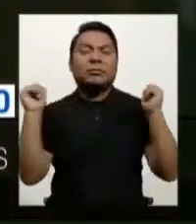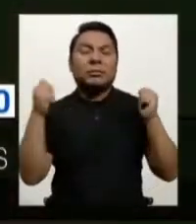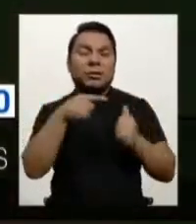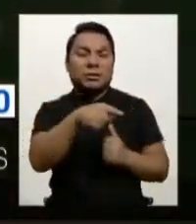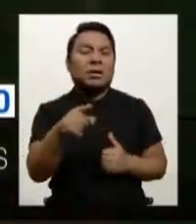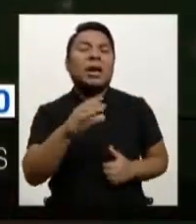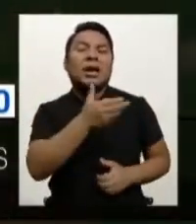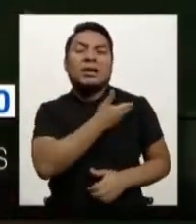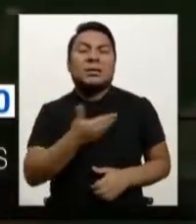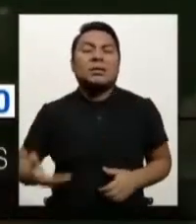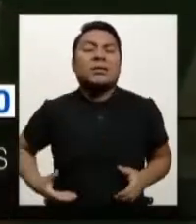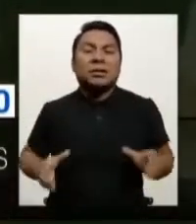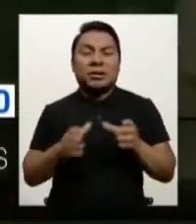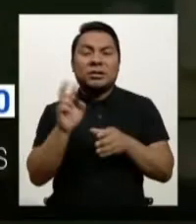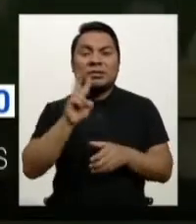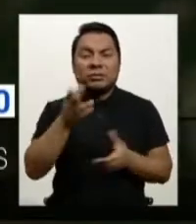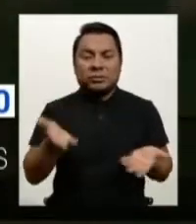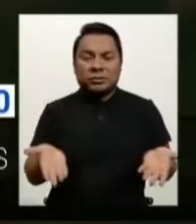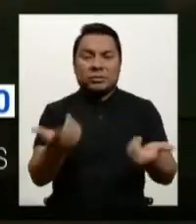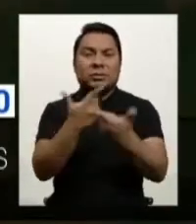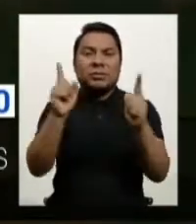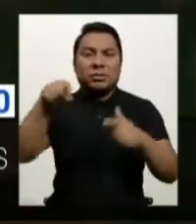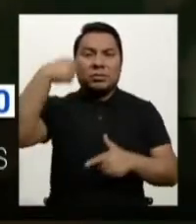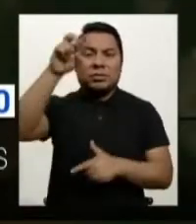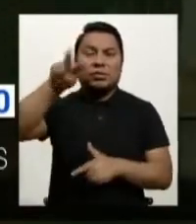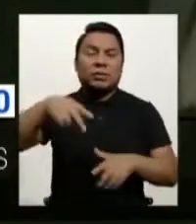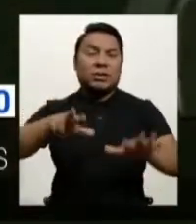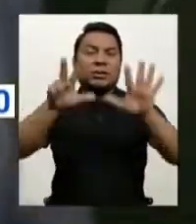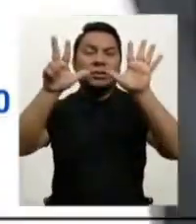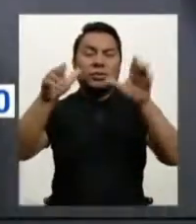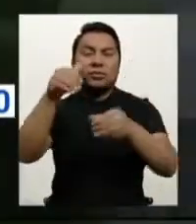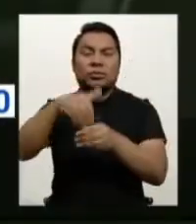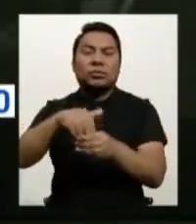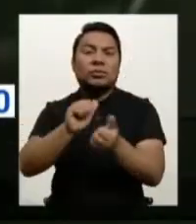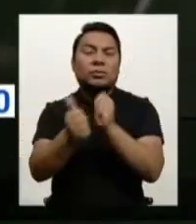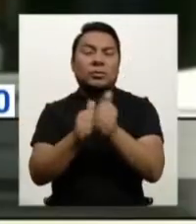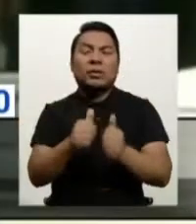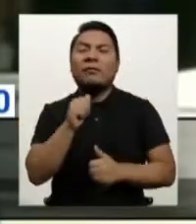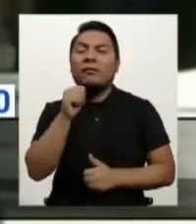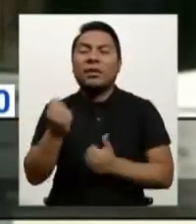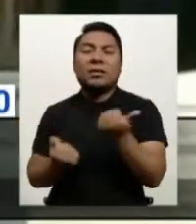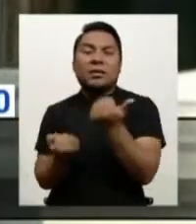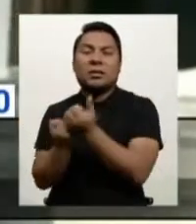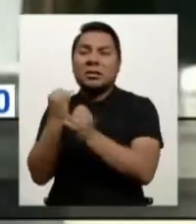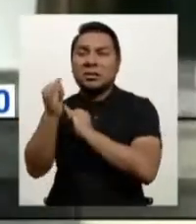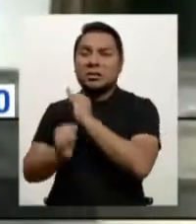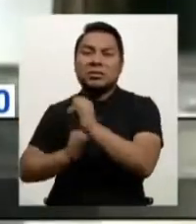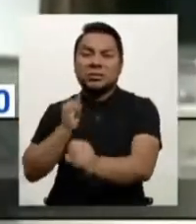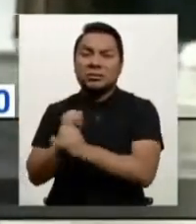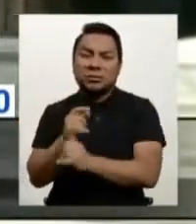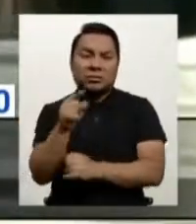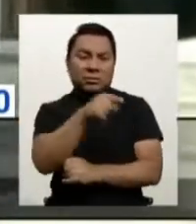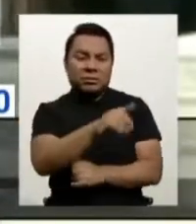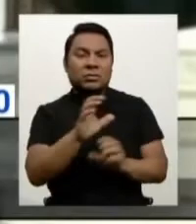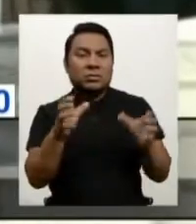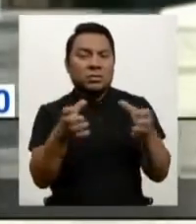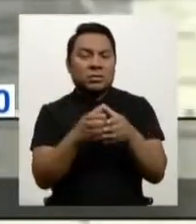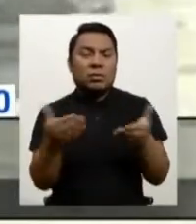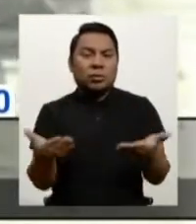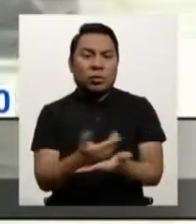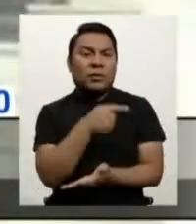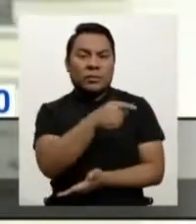chavismo de cara a las presidenciales del 2018, pese a la falta de apoyo internacional que no reconoce la existencia de un